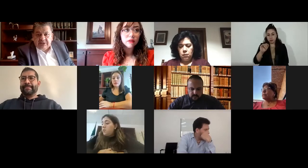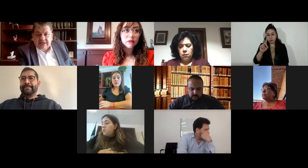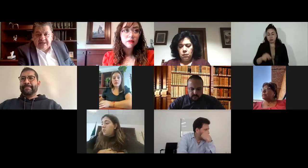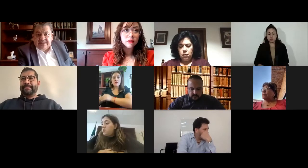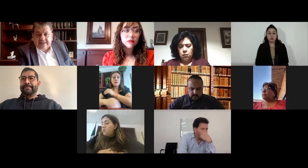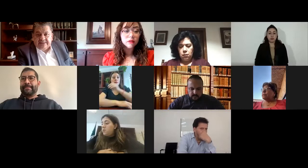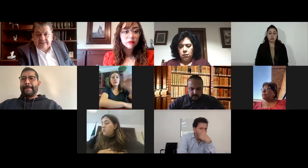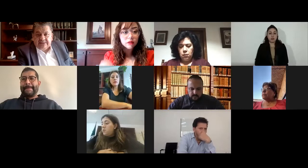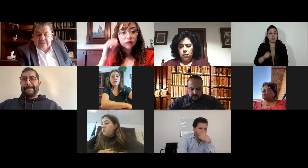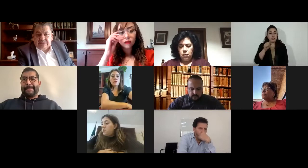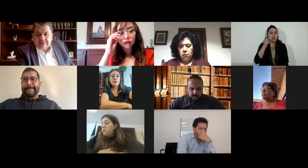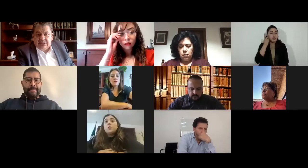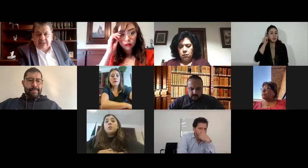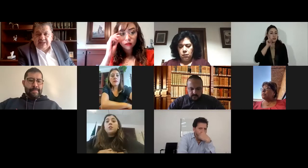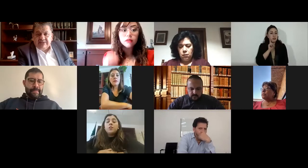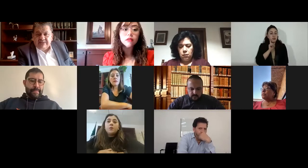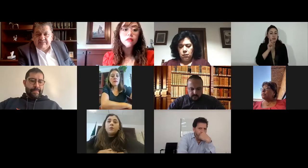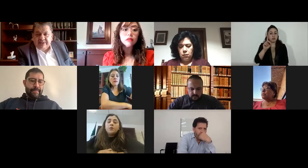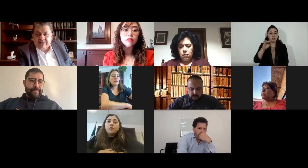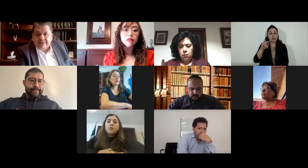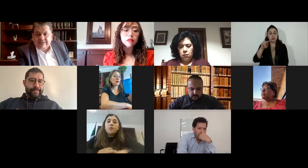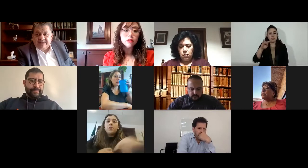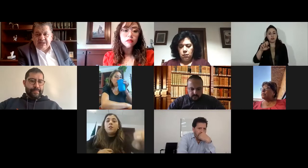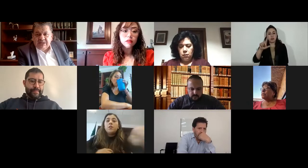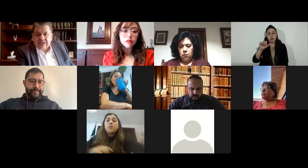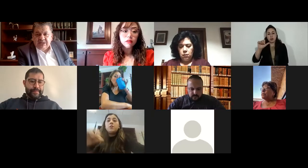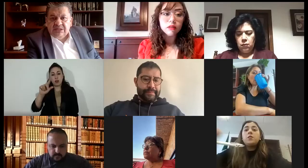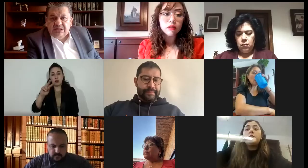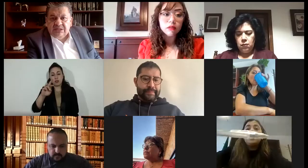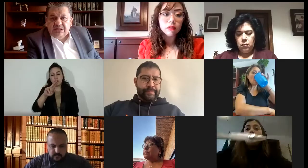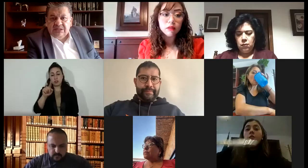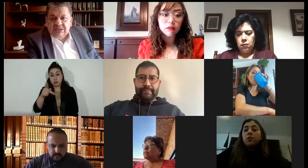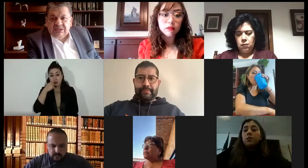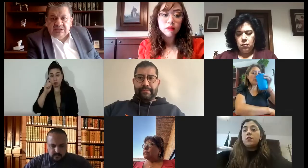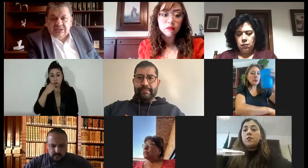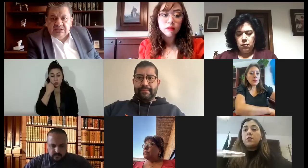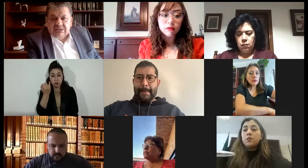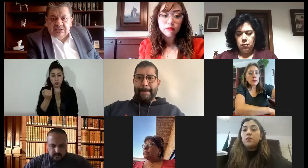La diputada Dani Álvarez había pedido la palabra.